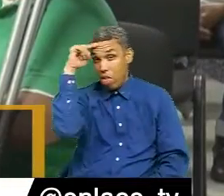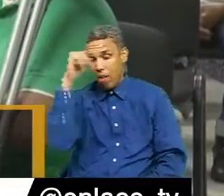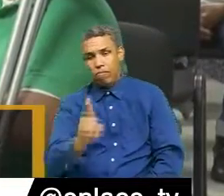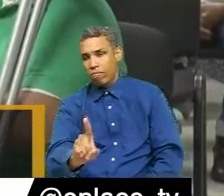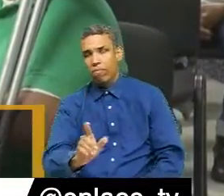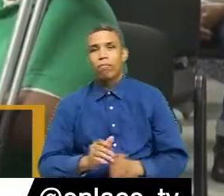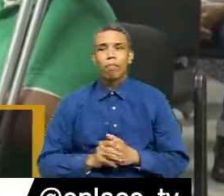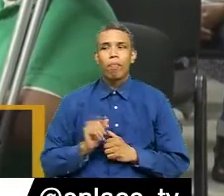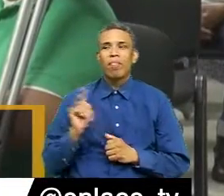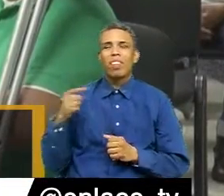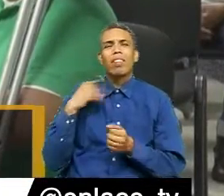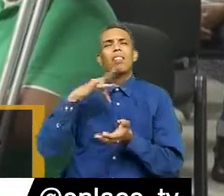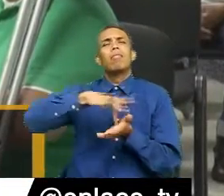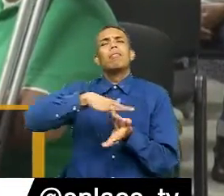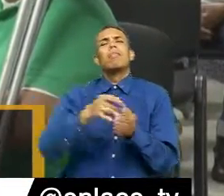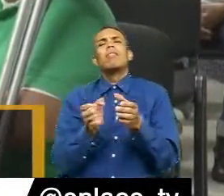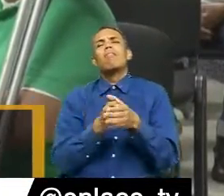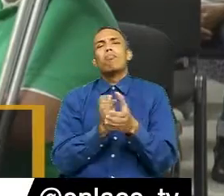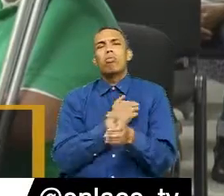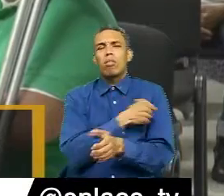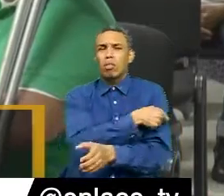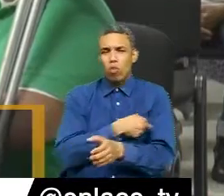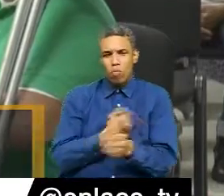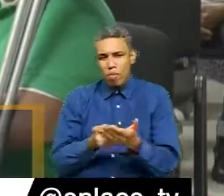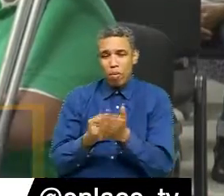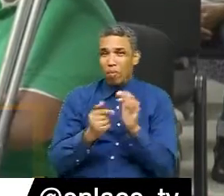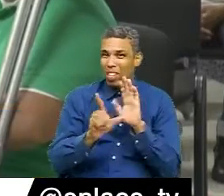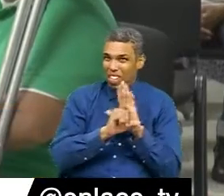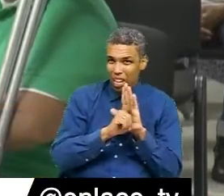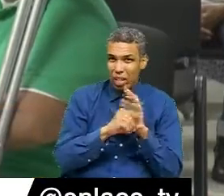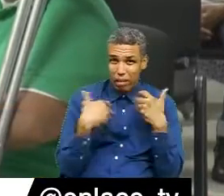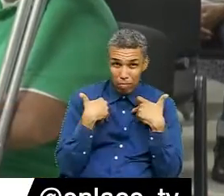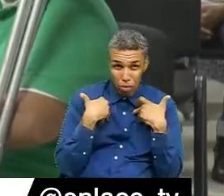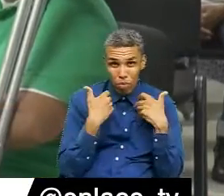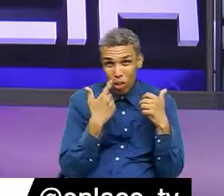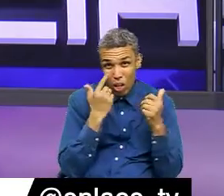participa de la Comisión de Seguimiento a la Ley de Víctimas que se adelanta en Barranca Bermeja a esta hora.